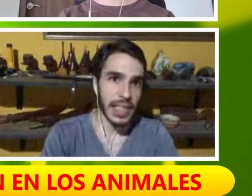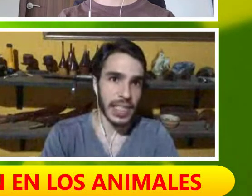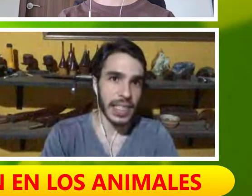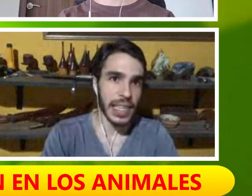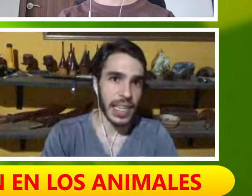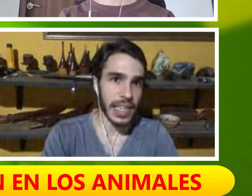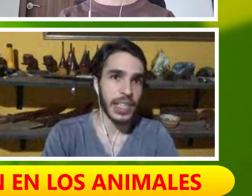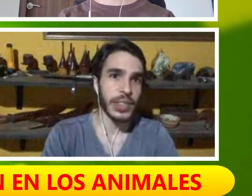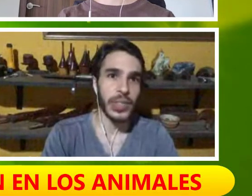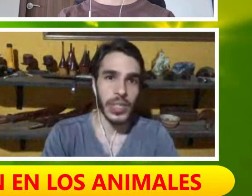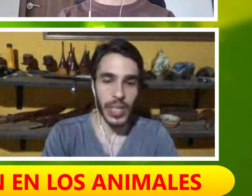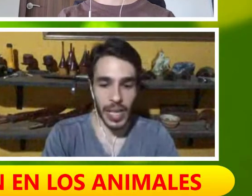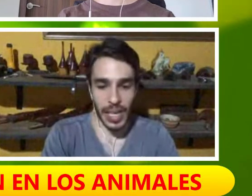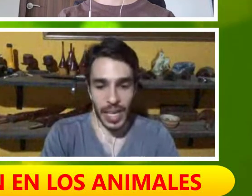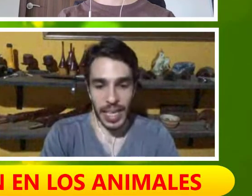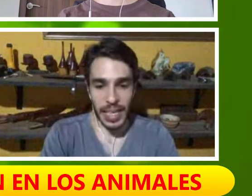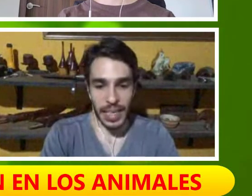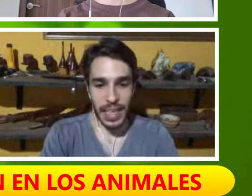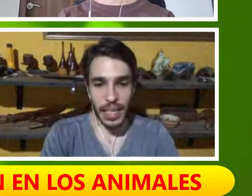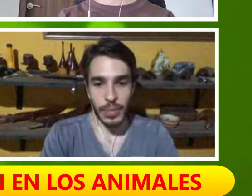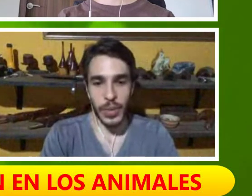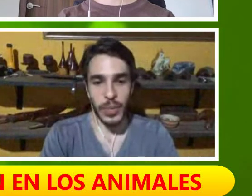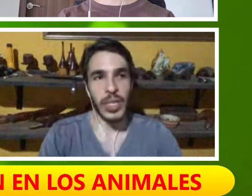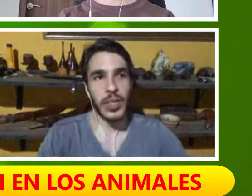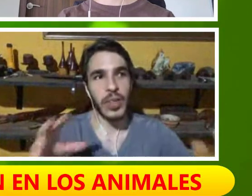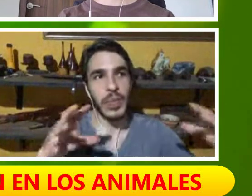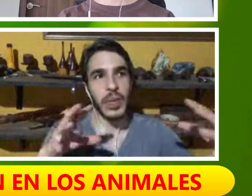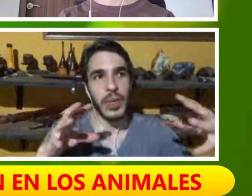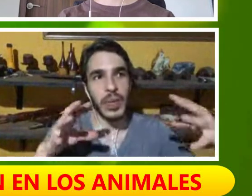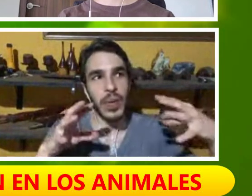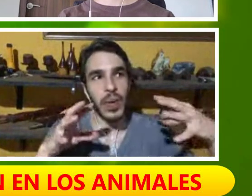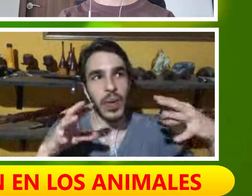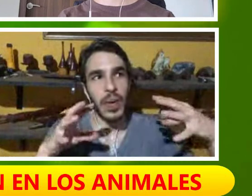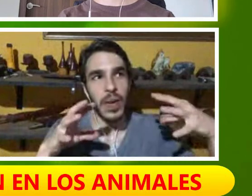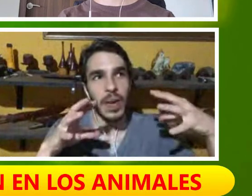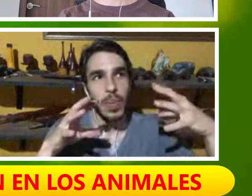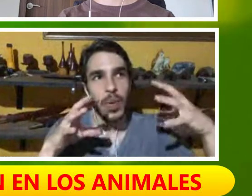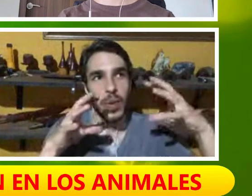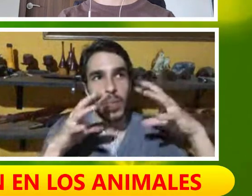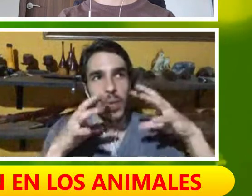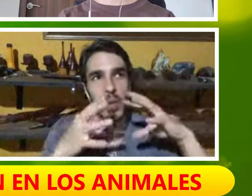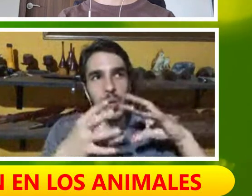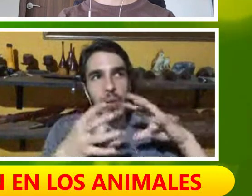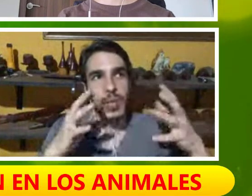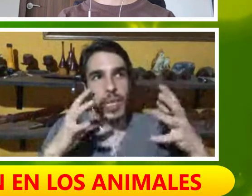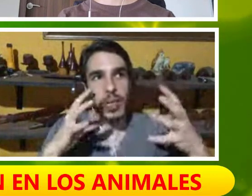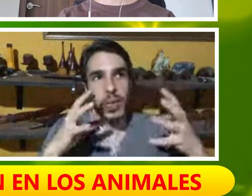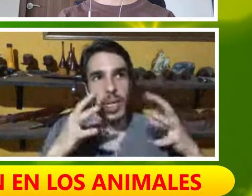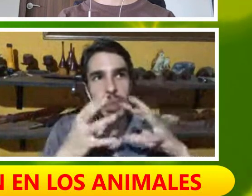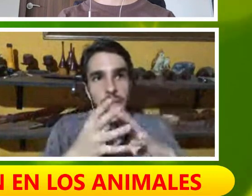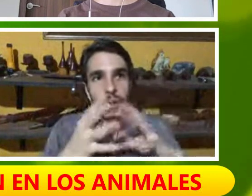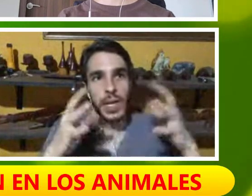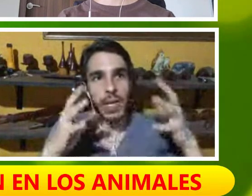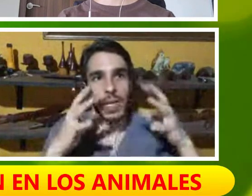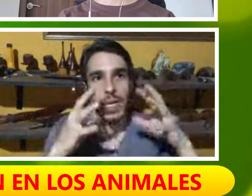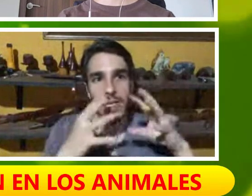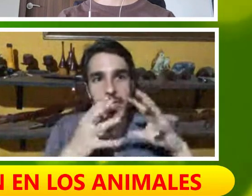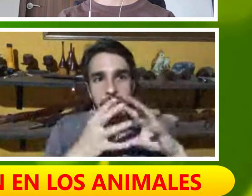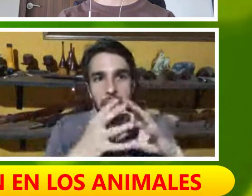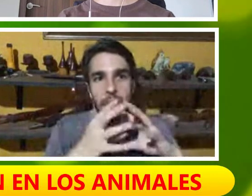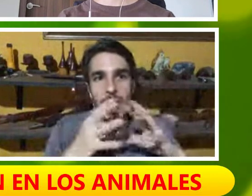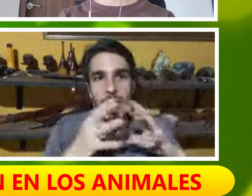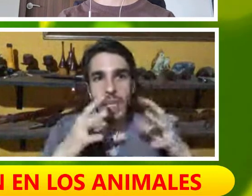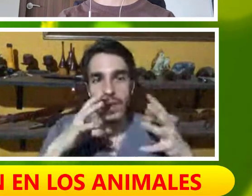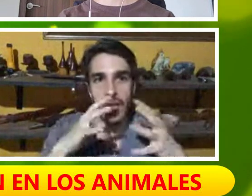están desencarnados. Y es muy bonito como poco a poco tanto la espiritualidad y